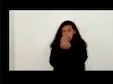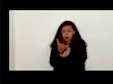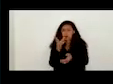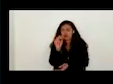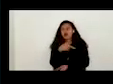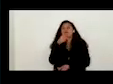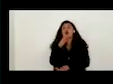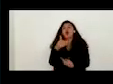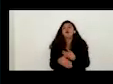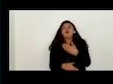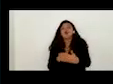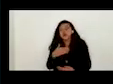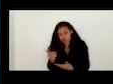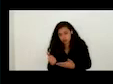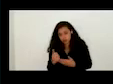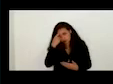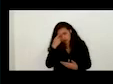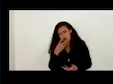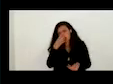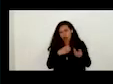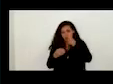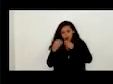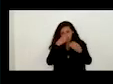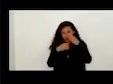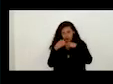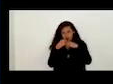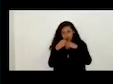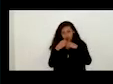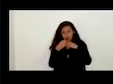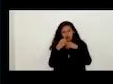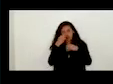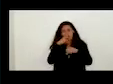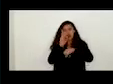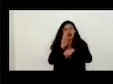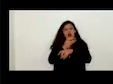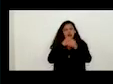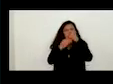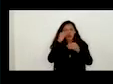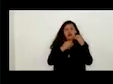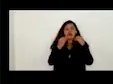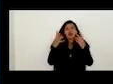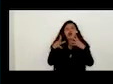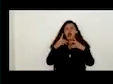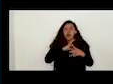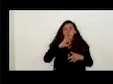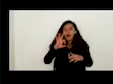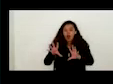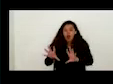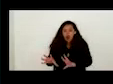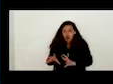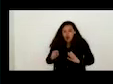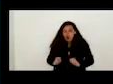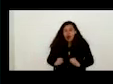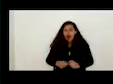para que los alimentos que consumimos día a día se puedan absorber, se puedan metabolizar